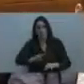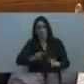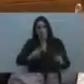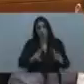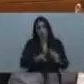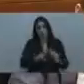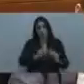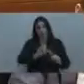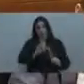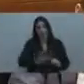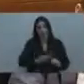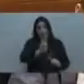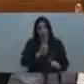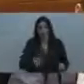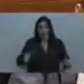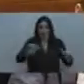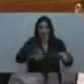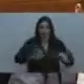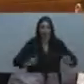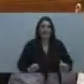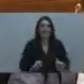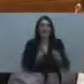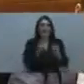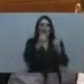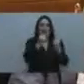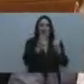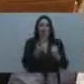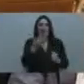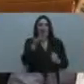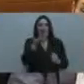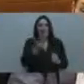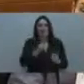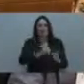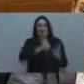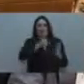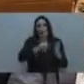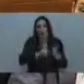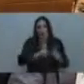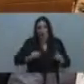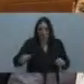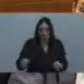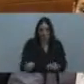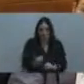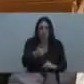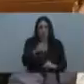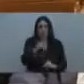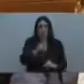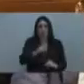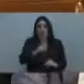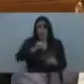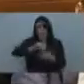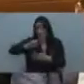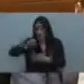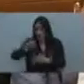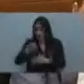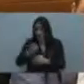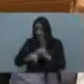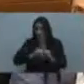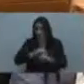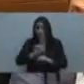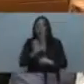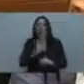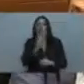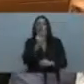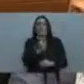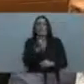Norte, salvara la viabilidad del proyecto, cosa que no sucedió en otras ciudades de características similares, o del compromiso económico firme recogido en los